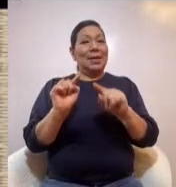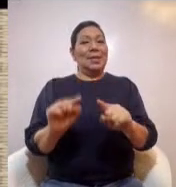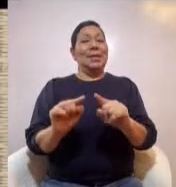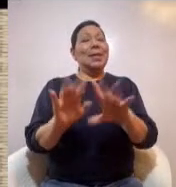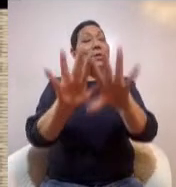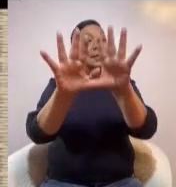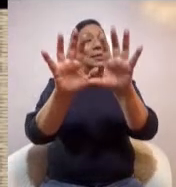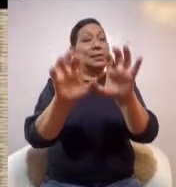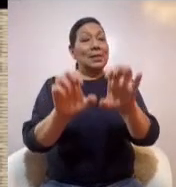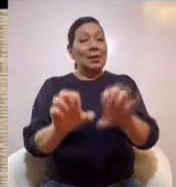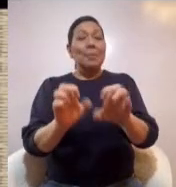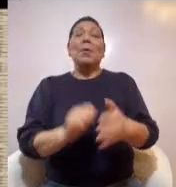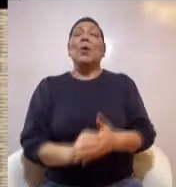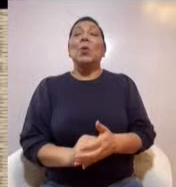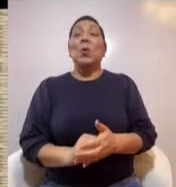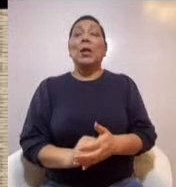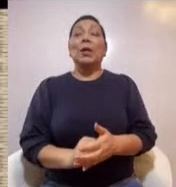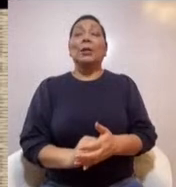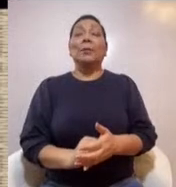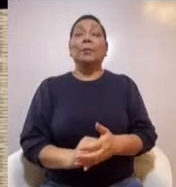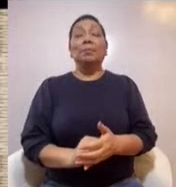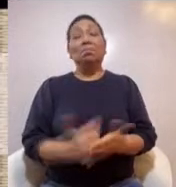allí se evalúa